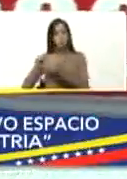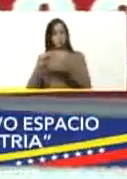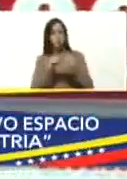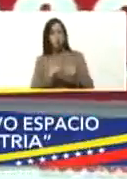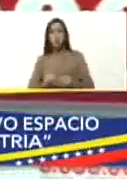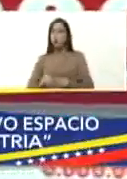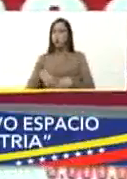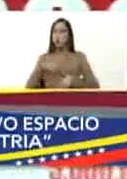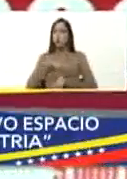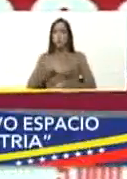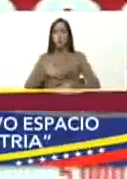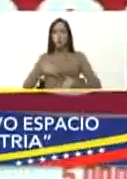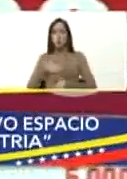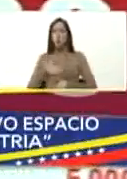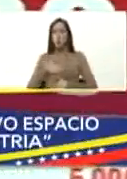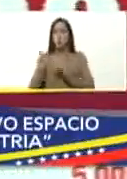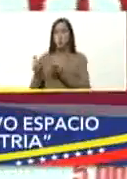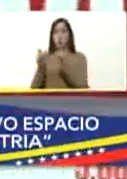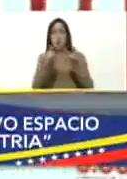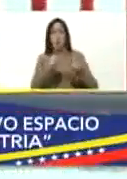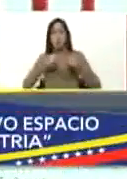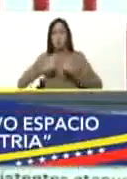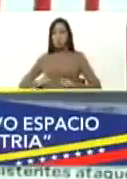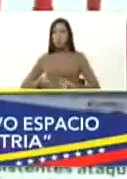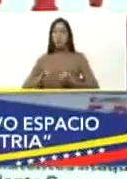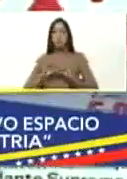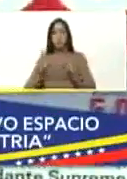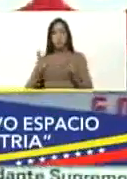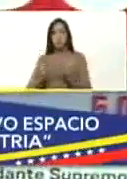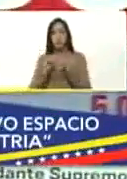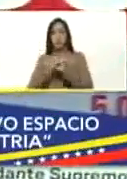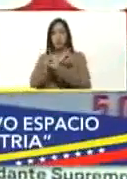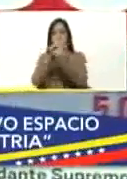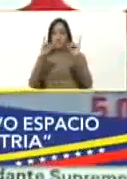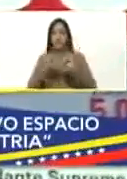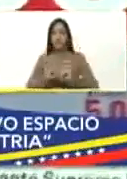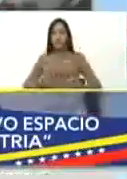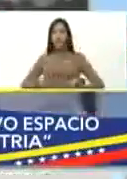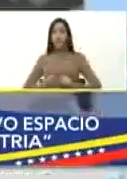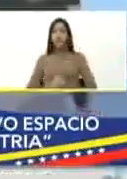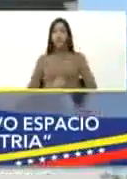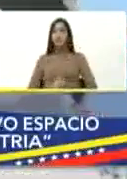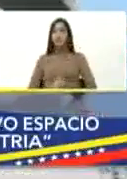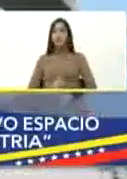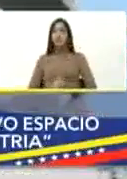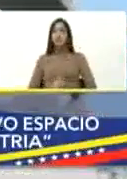donde podemos criar nuestra familia feliz.